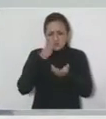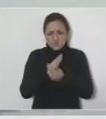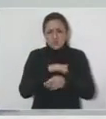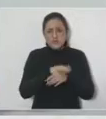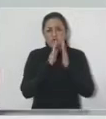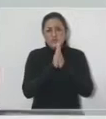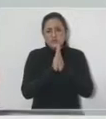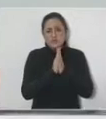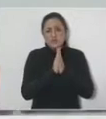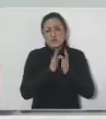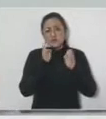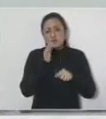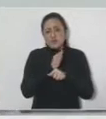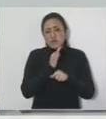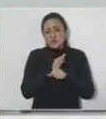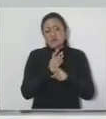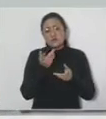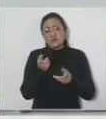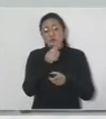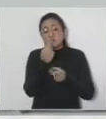acudan. Está baja